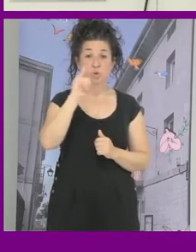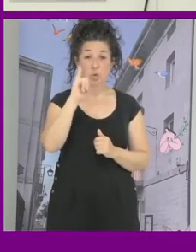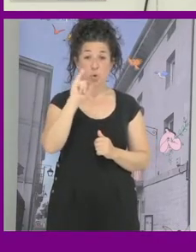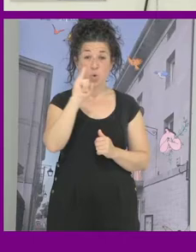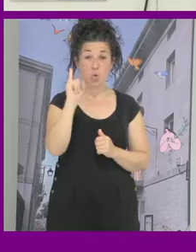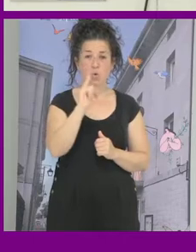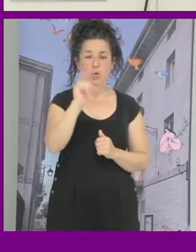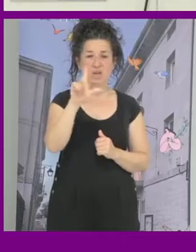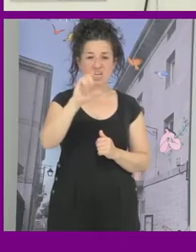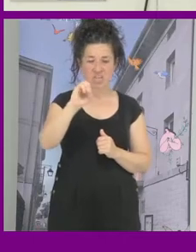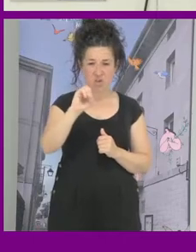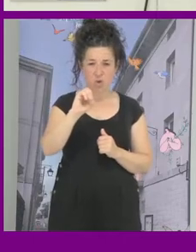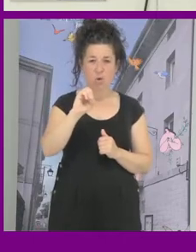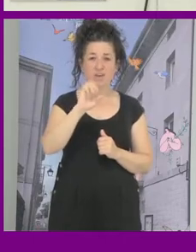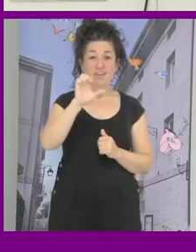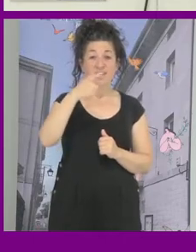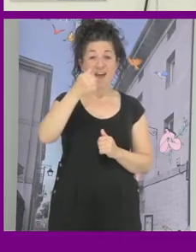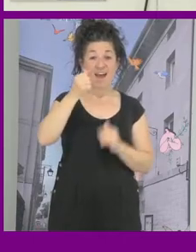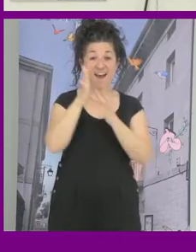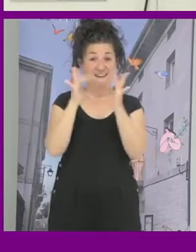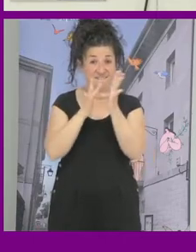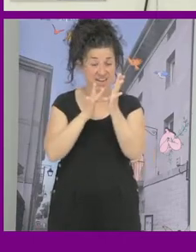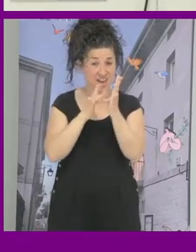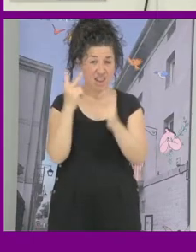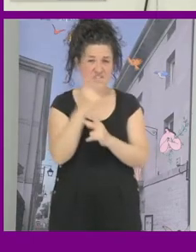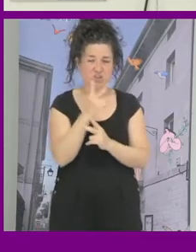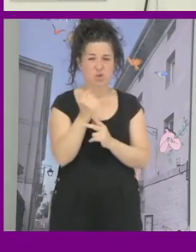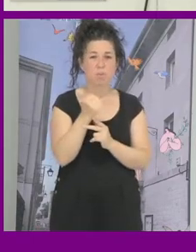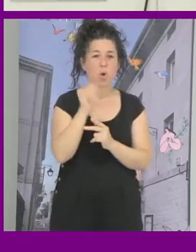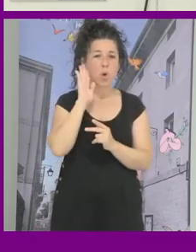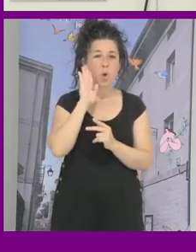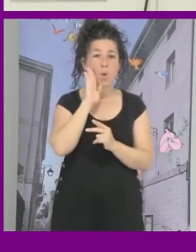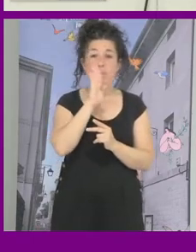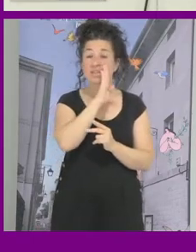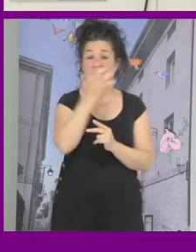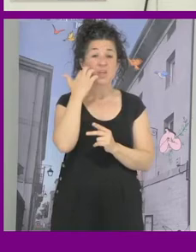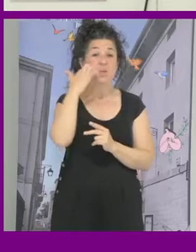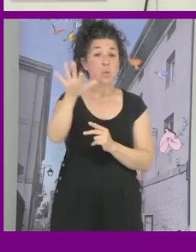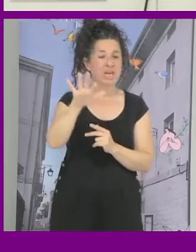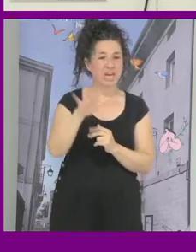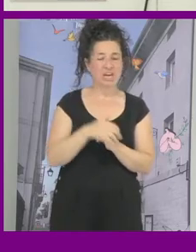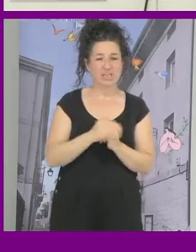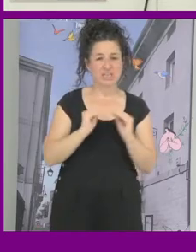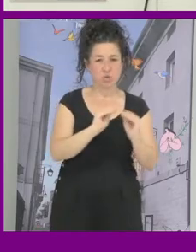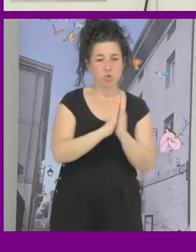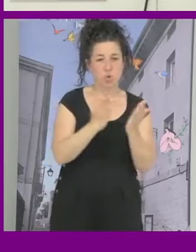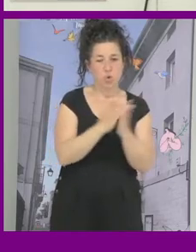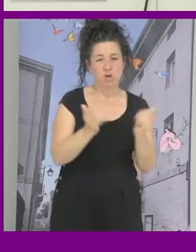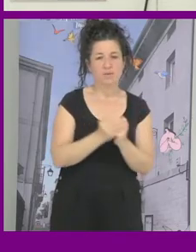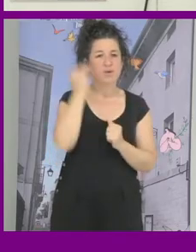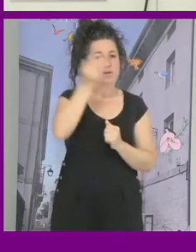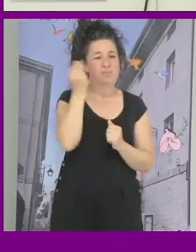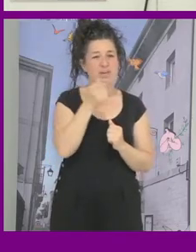Maternidades Queer liburukoak, eta haiek uste dute amatasunaren kontrako diskurtso feminista